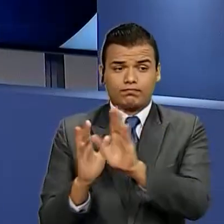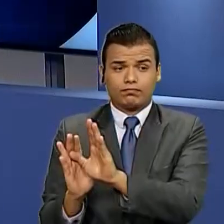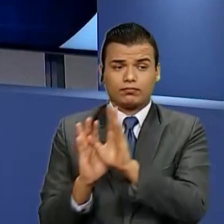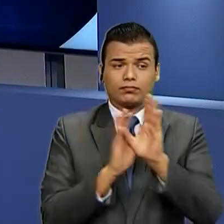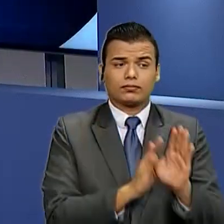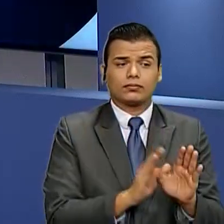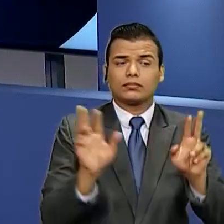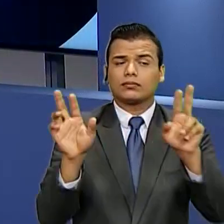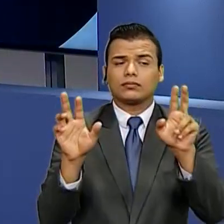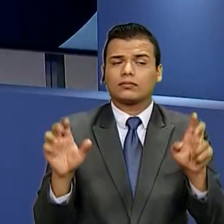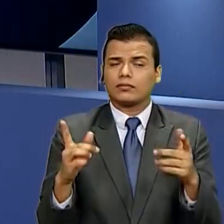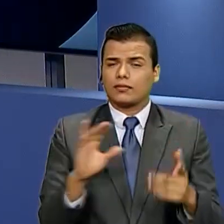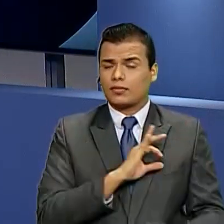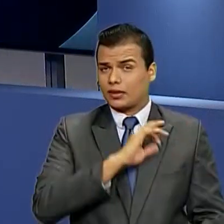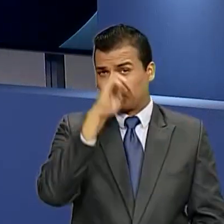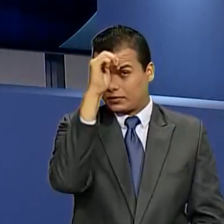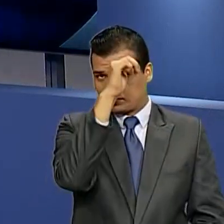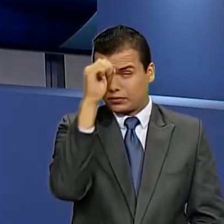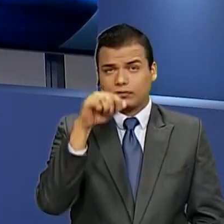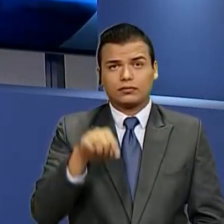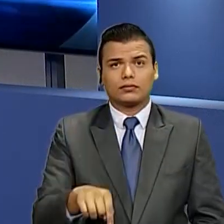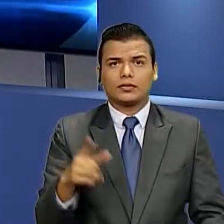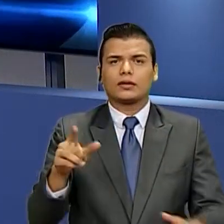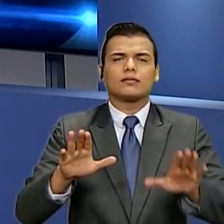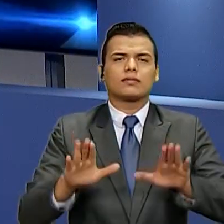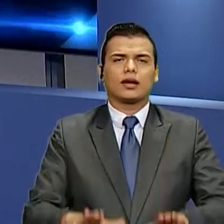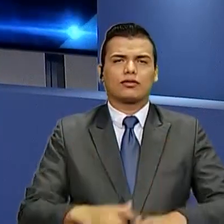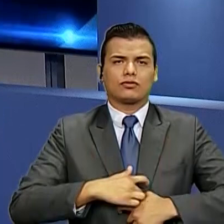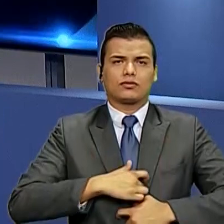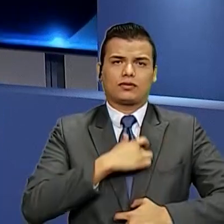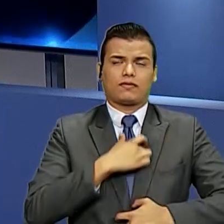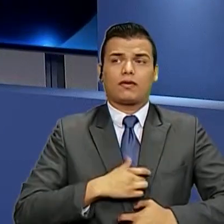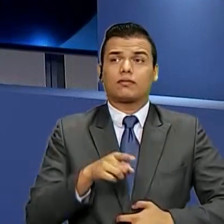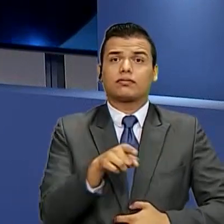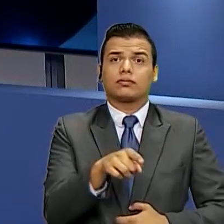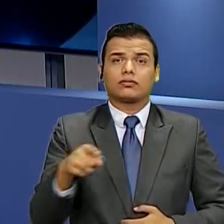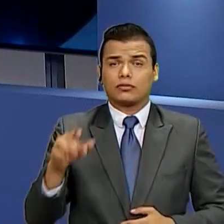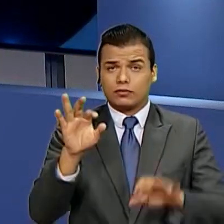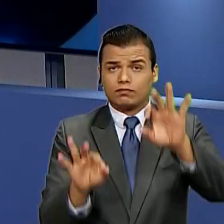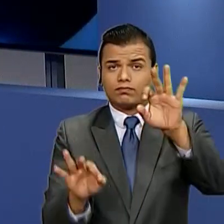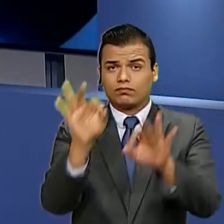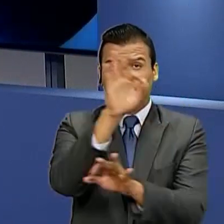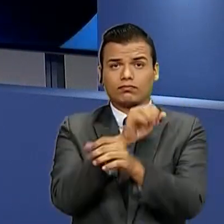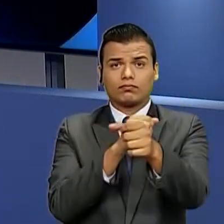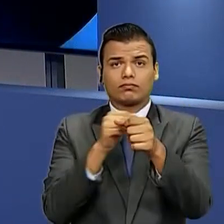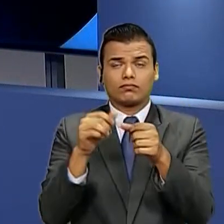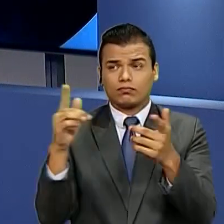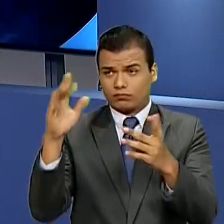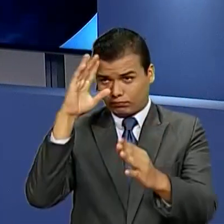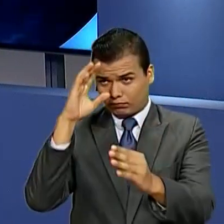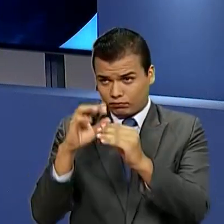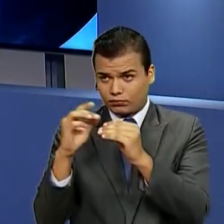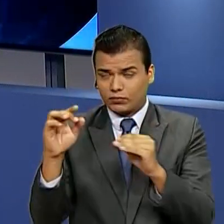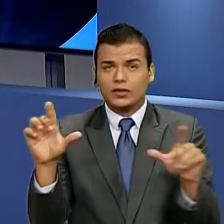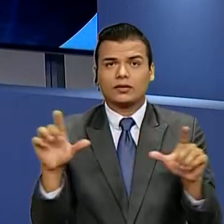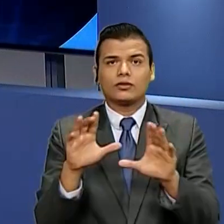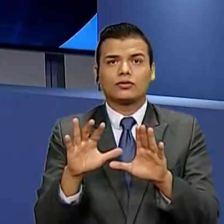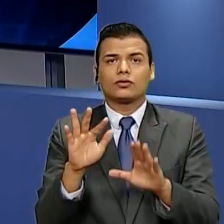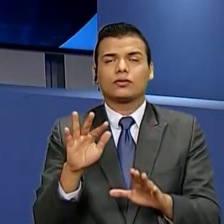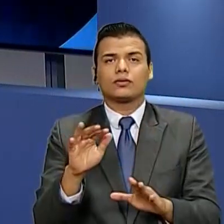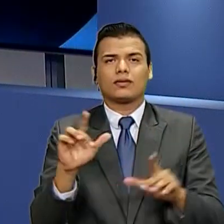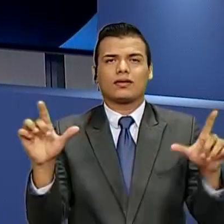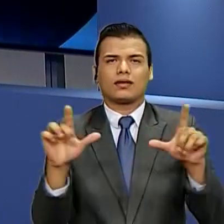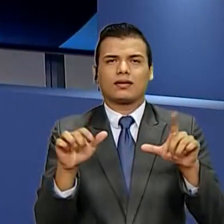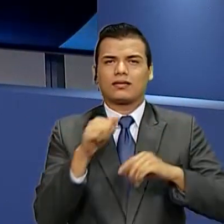Continuamos con el tema del fin de semana en la región, los paros cívicos. Telepacífico Noticias, en alianza informativa con Telemar de Buenaventura, sigue